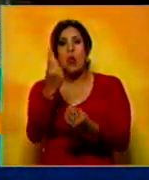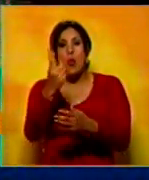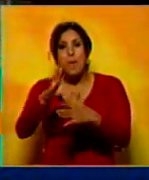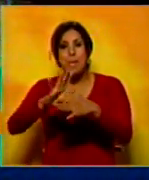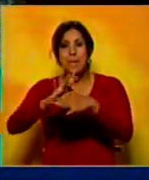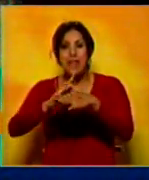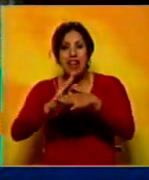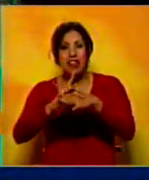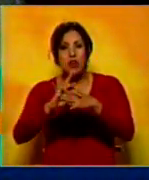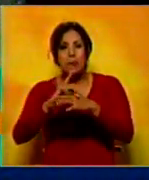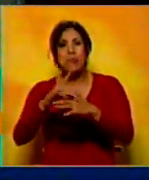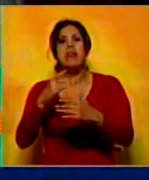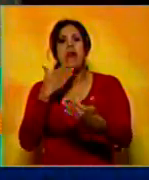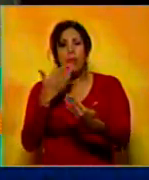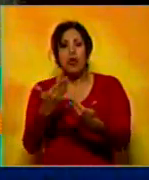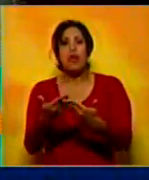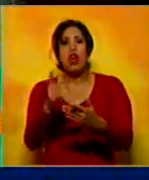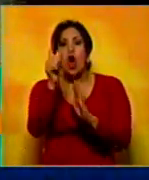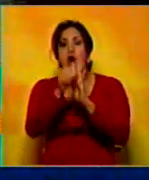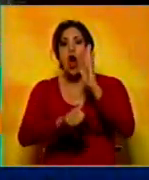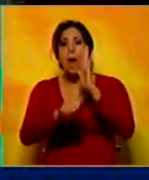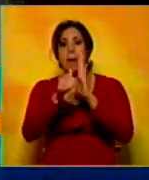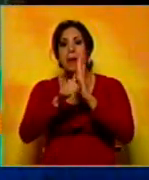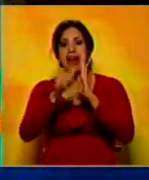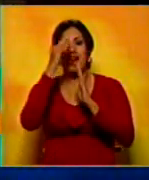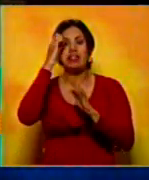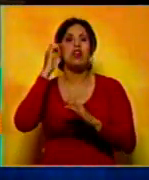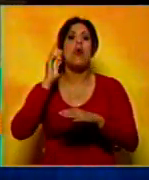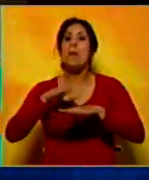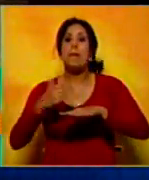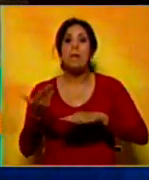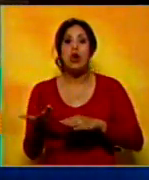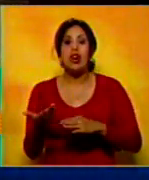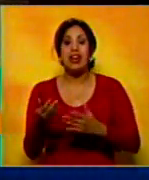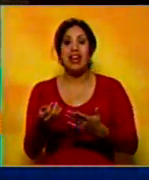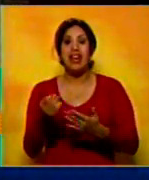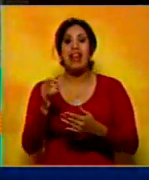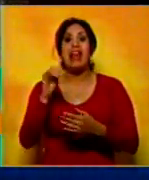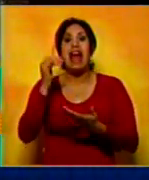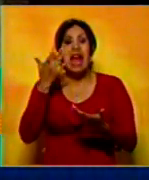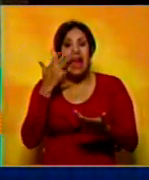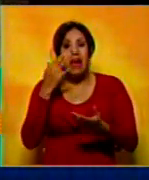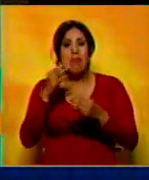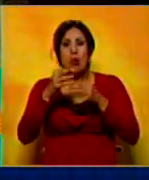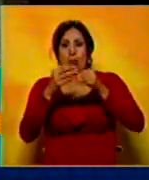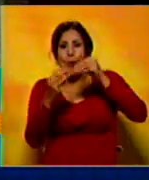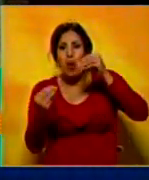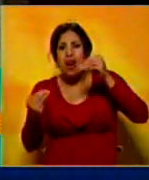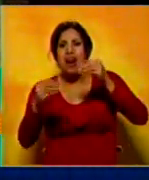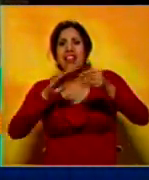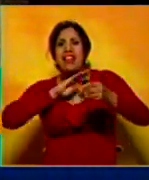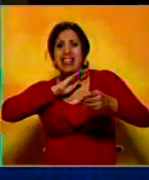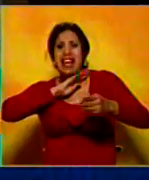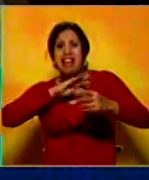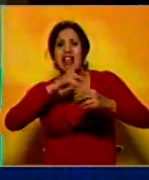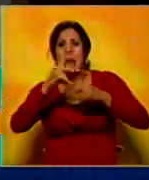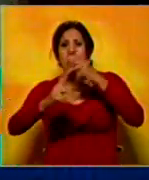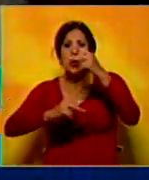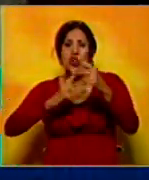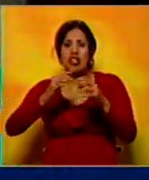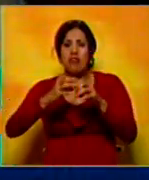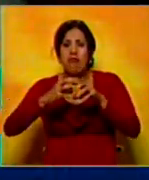médico y probablemente operarlo, porque la presencia de fimosis favorece